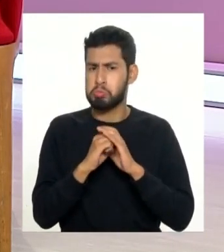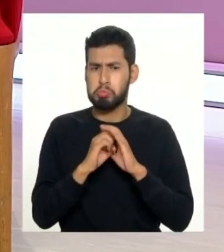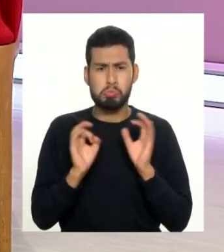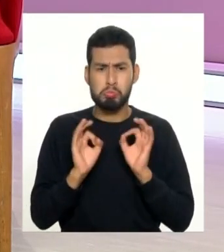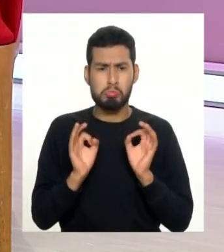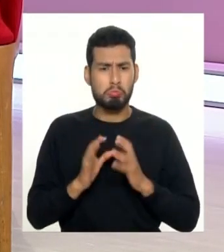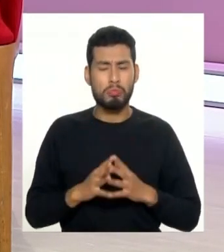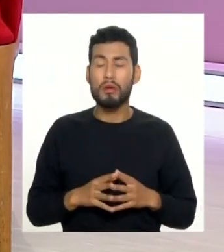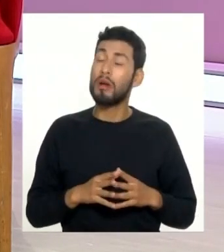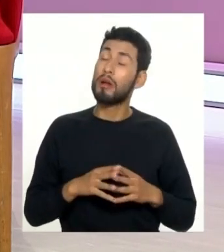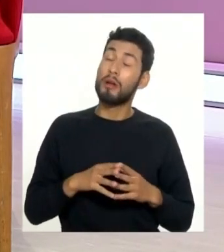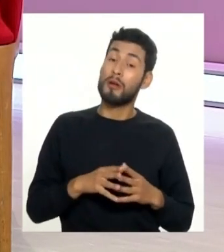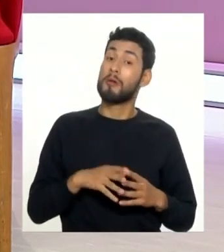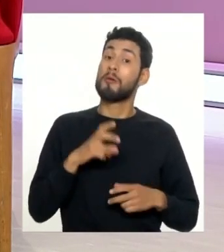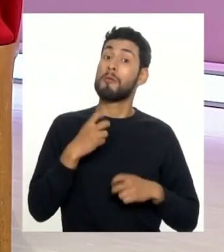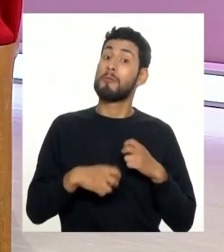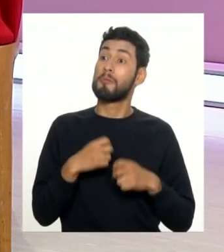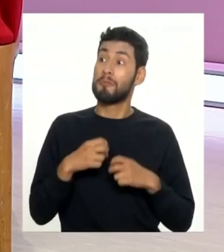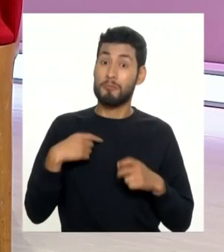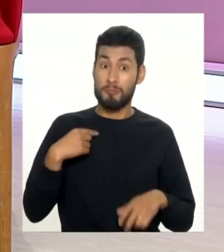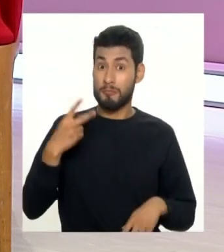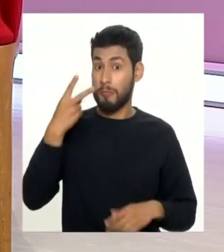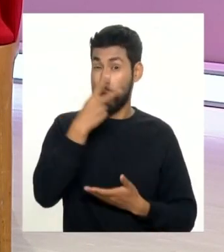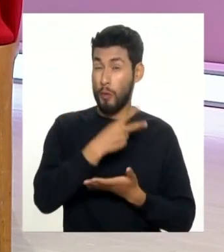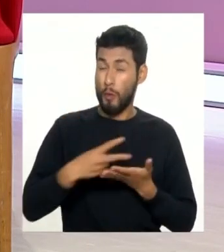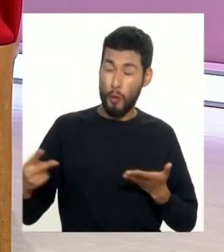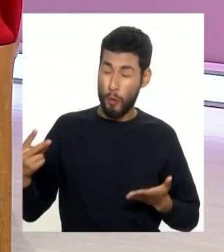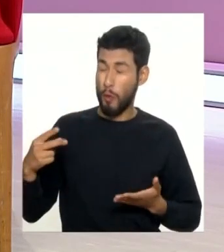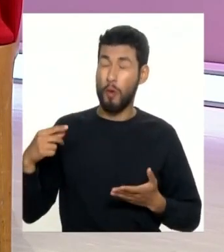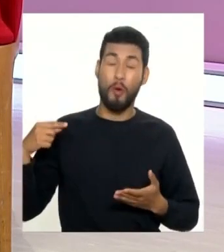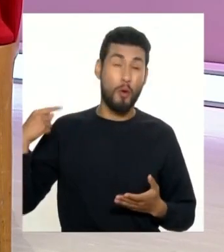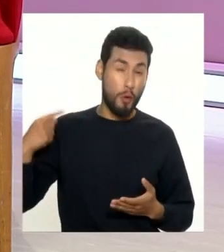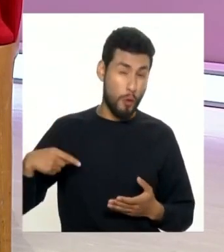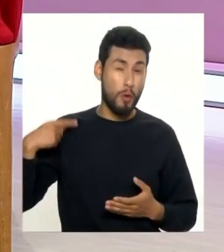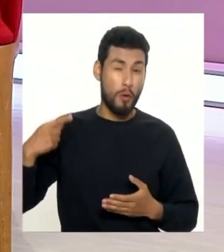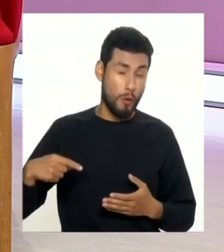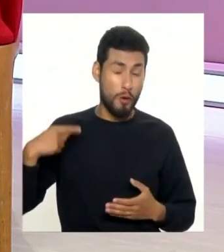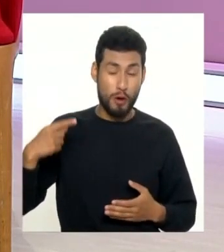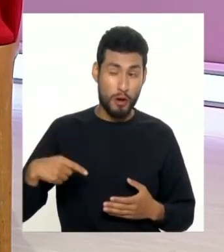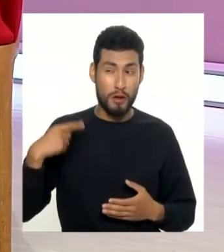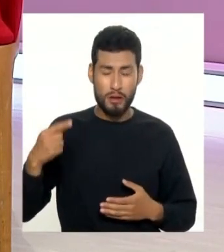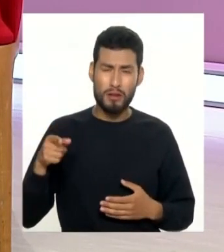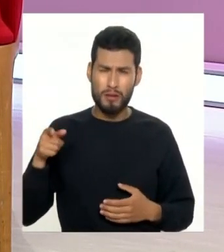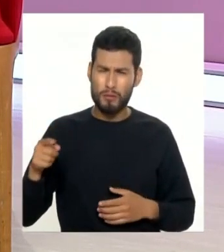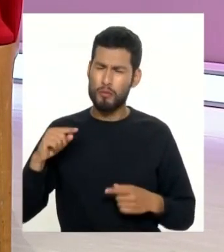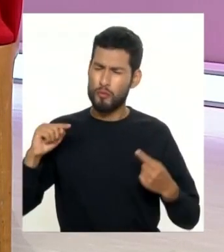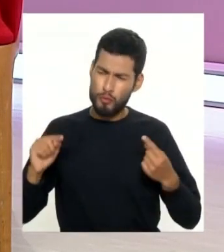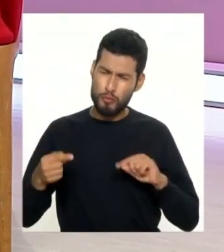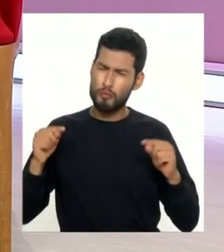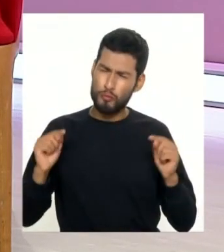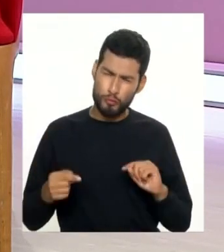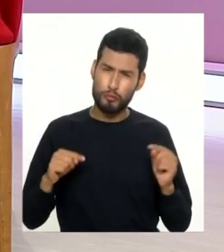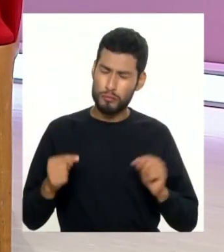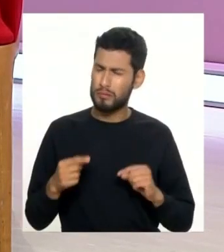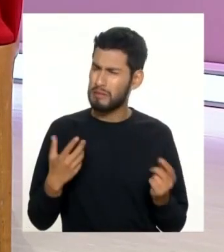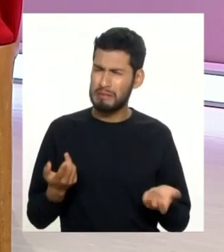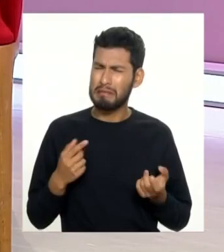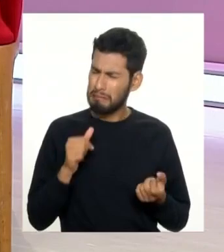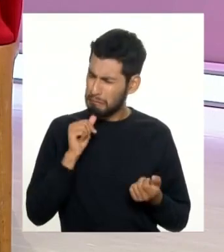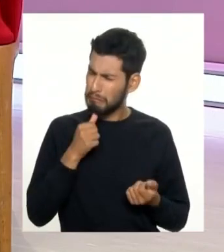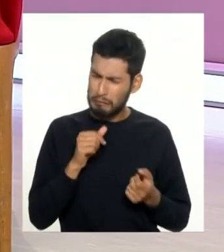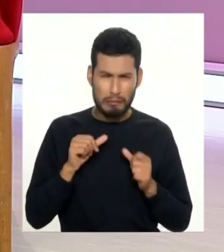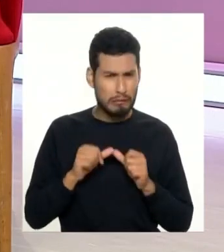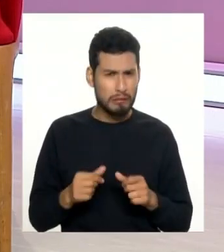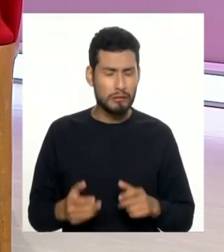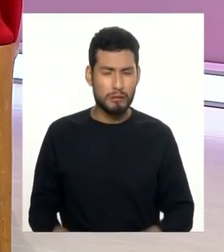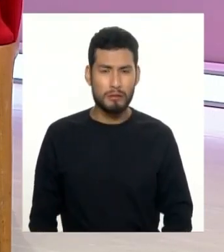Y el problema es esto, ¿no? Ya lleva 2 semanas, le han puesto intravenosa para el dolor y sigue con la dolencia.